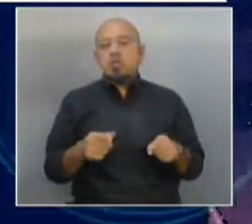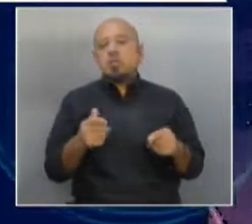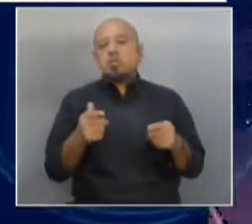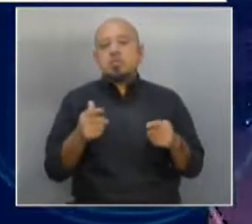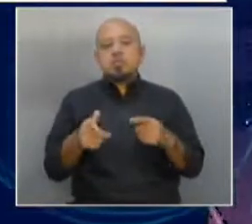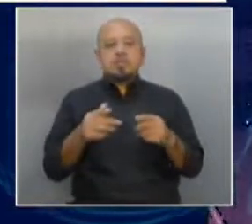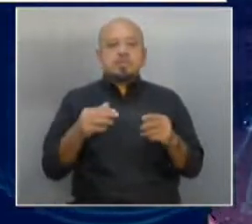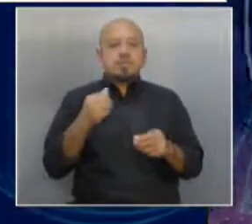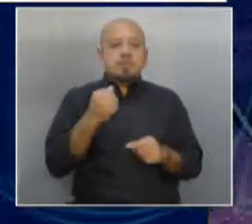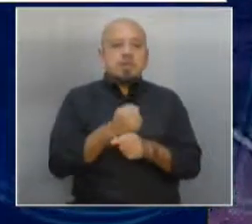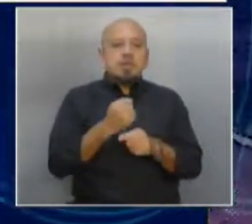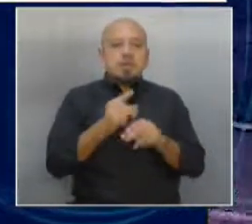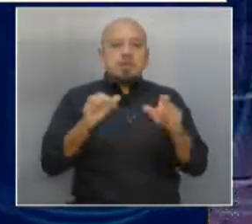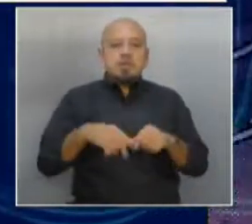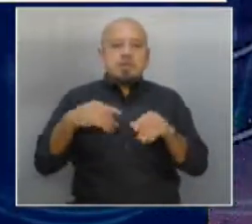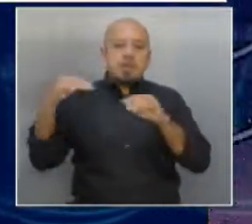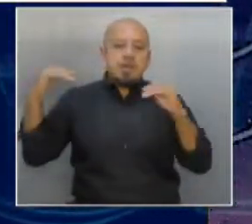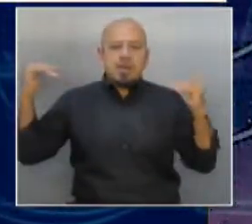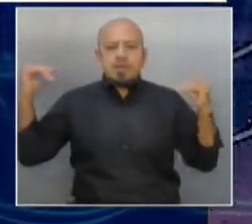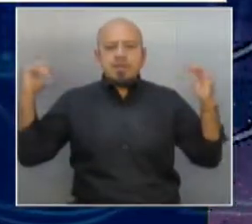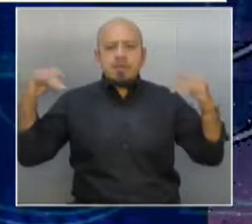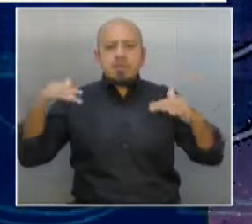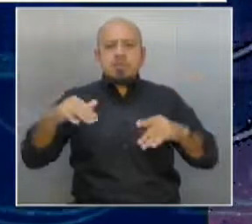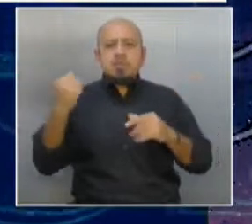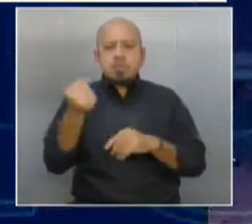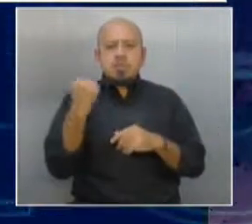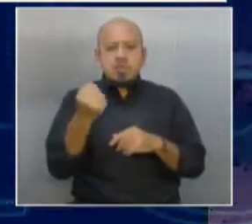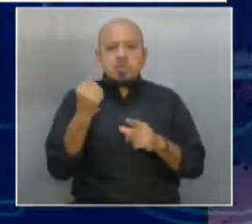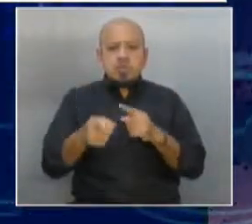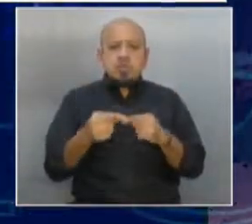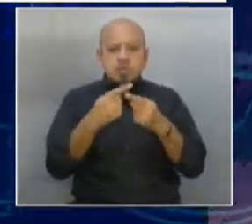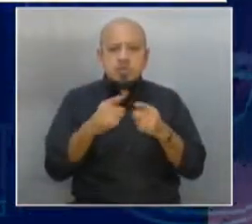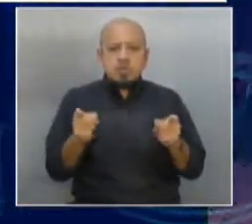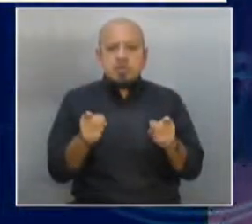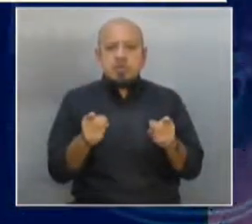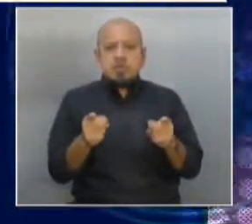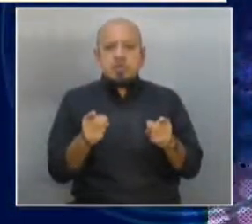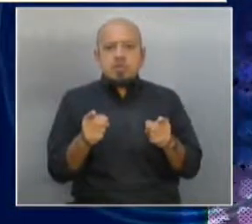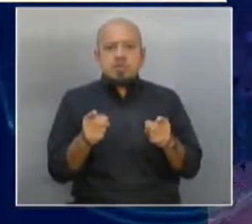trabajar el tema de la migración, nos parecía que era un detalle súper importante la diferencia entre